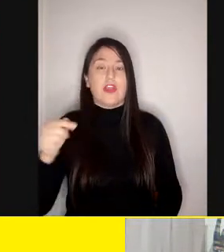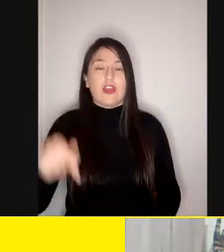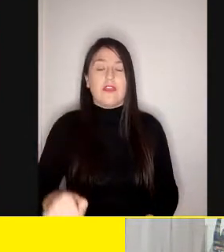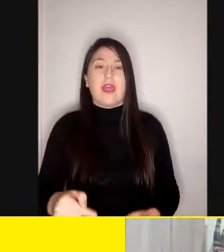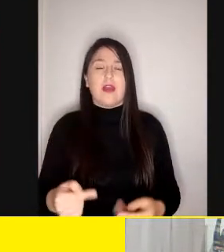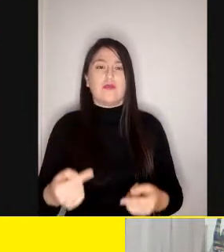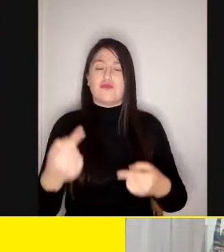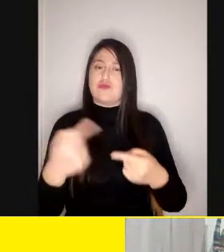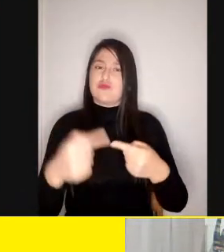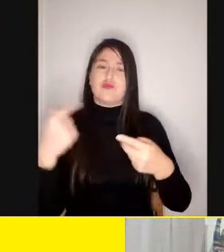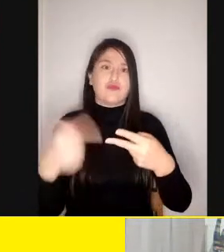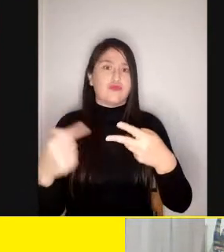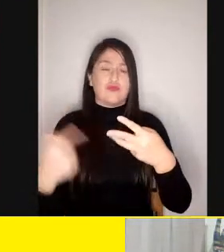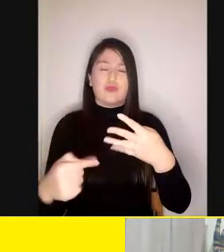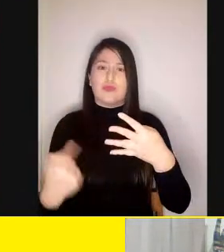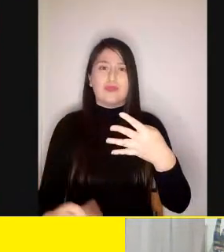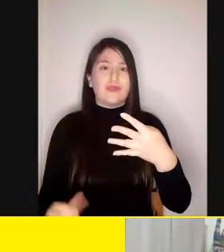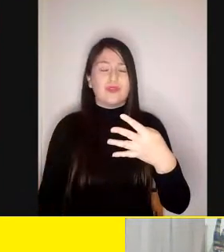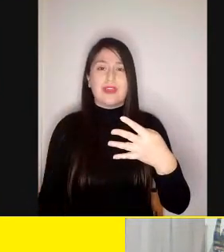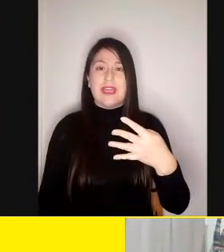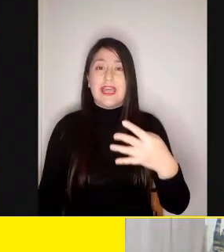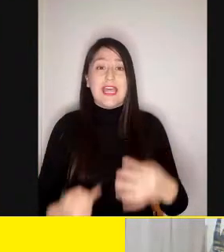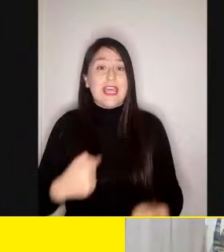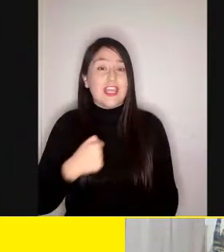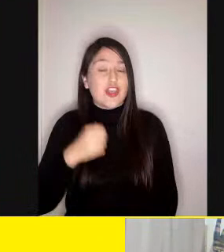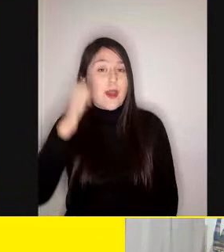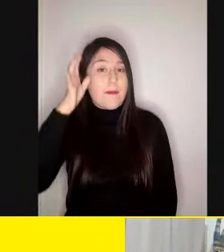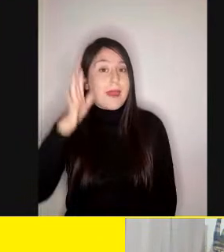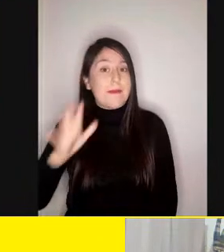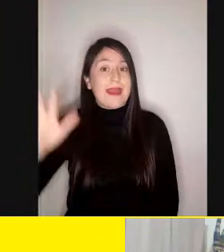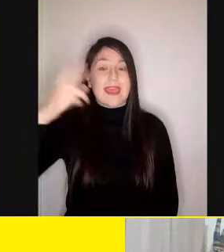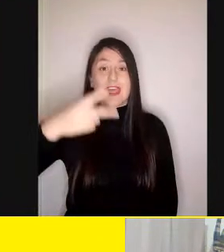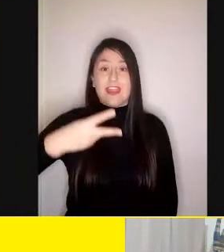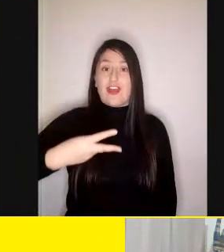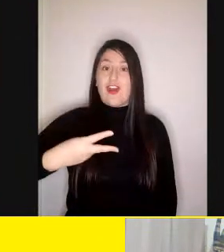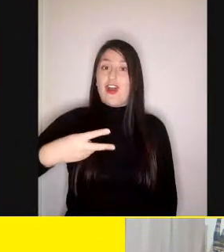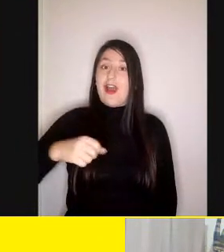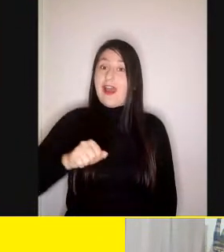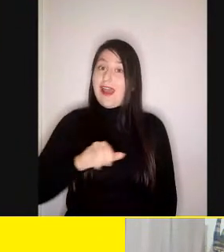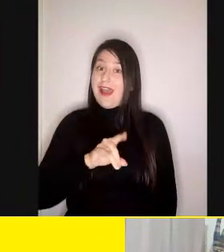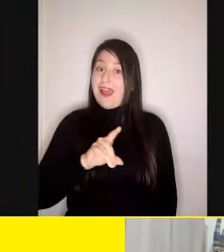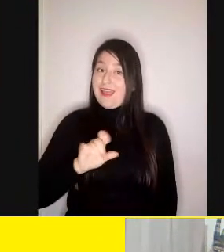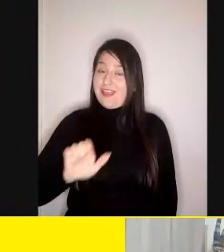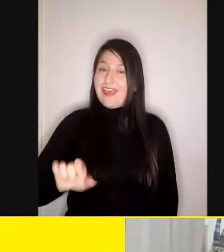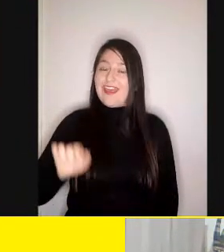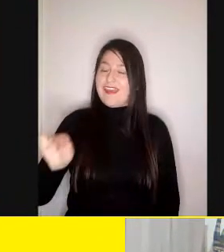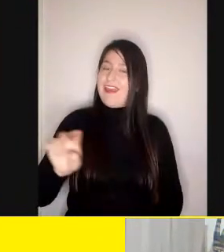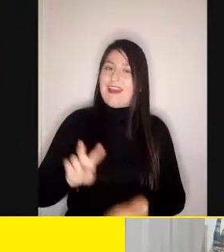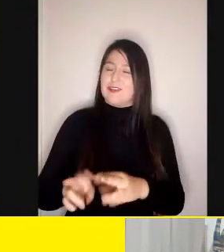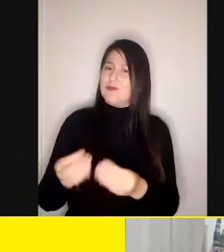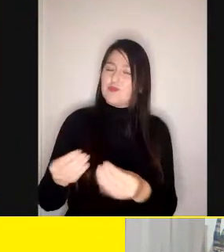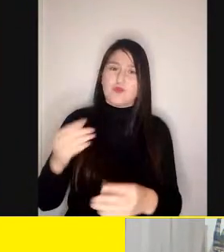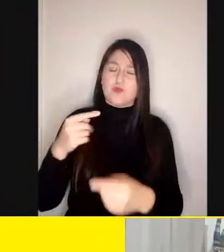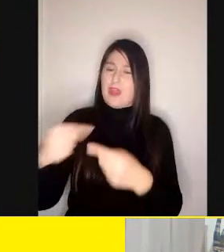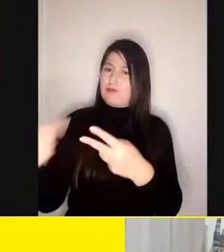lazos y va diciendo, y me imagino que también hay de que hace muchas cosas, es qué puedo hacer yo con esto para